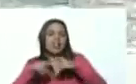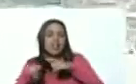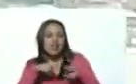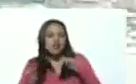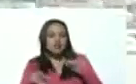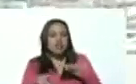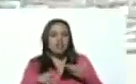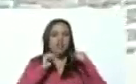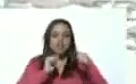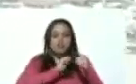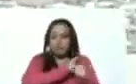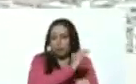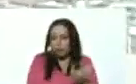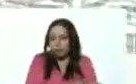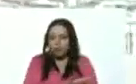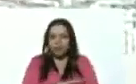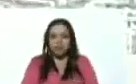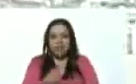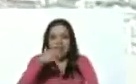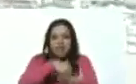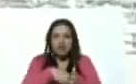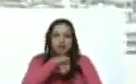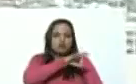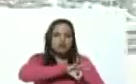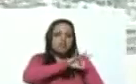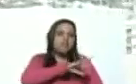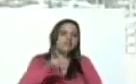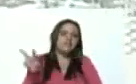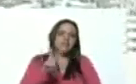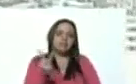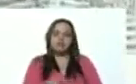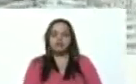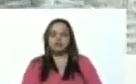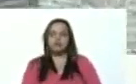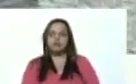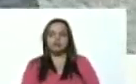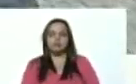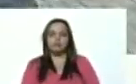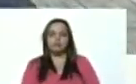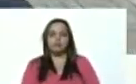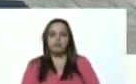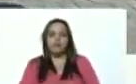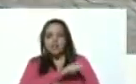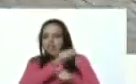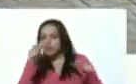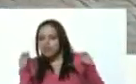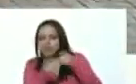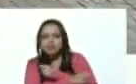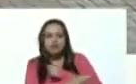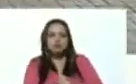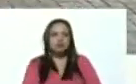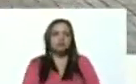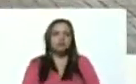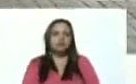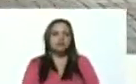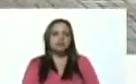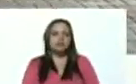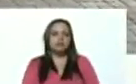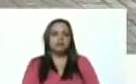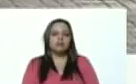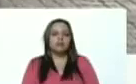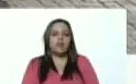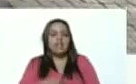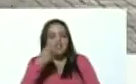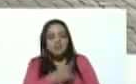de poder en la sociedad venezolana. Es una transformación que debemos